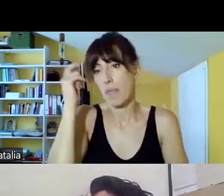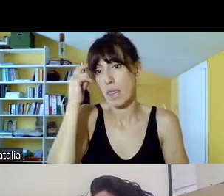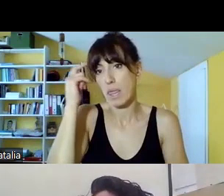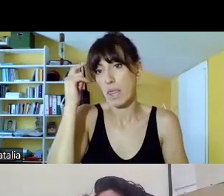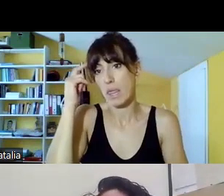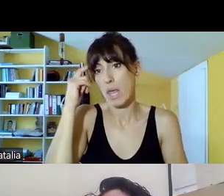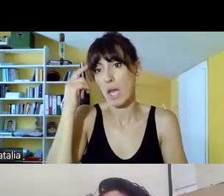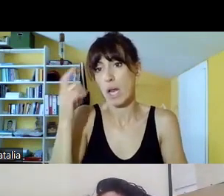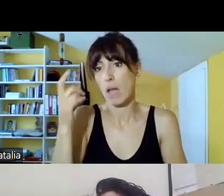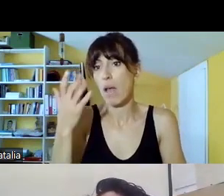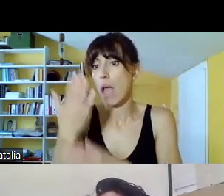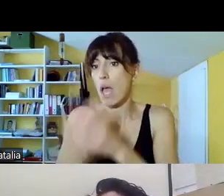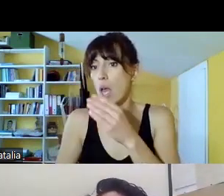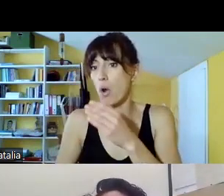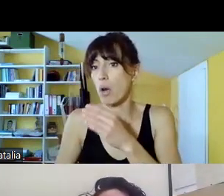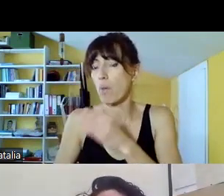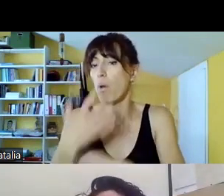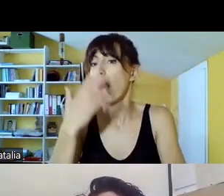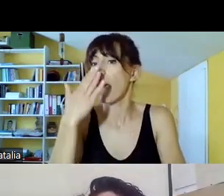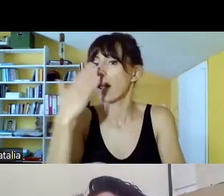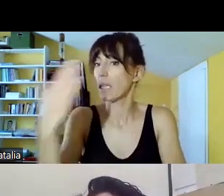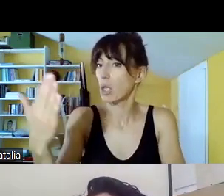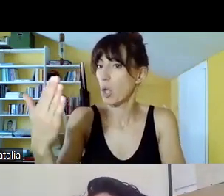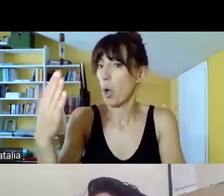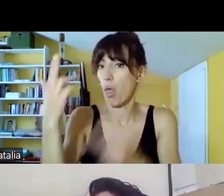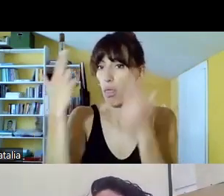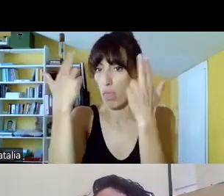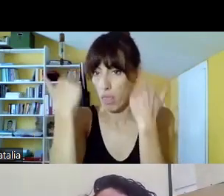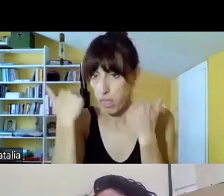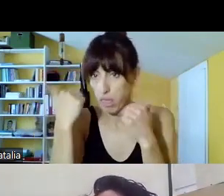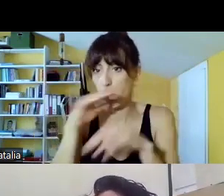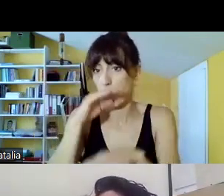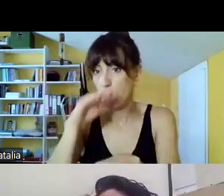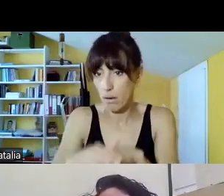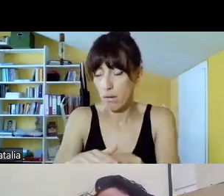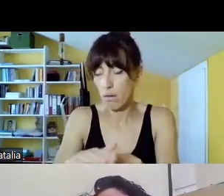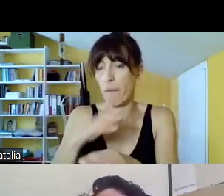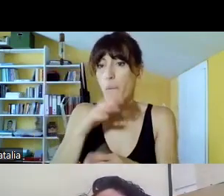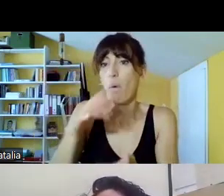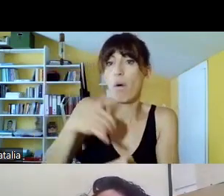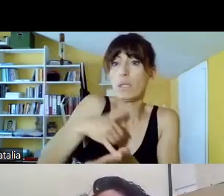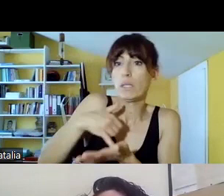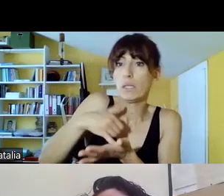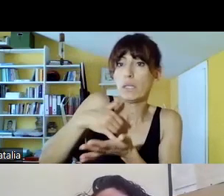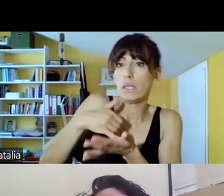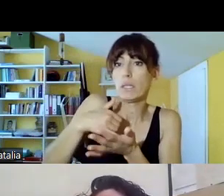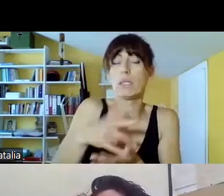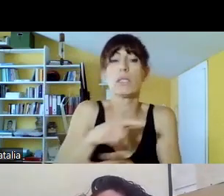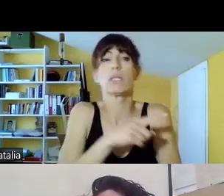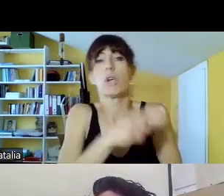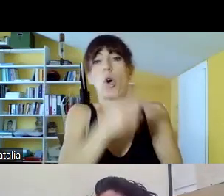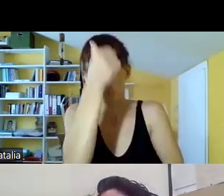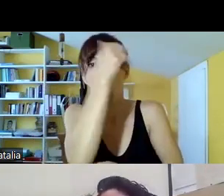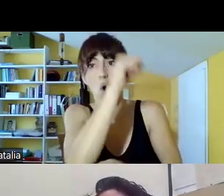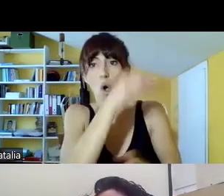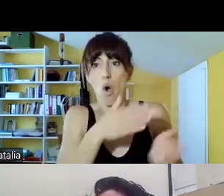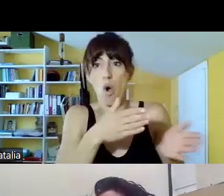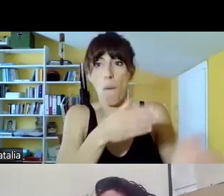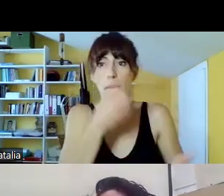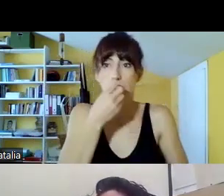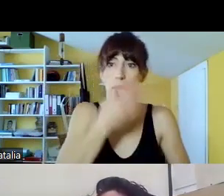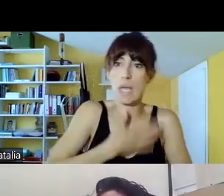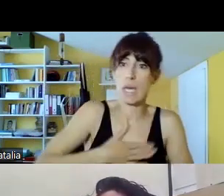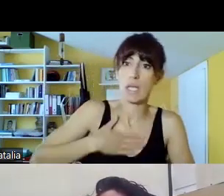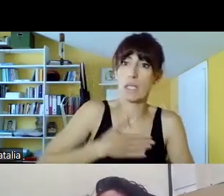roles de acatar actitudes de sumisión, dependencia y vulnerabilidad, mientras que en los hombres el bienestar mental